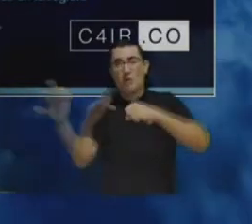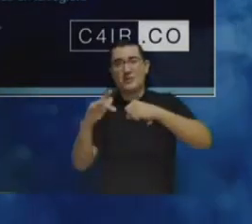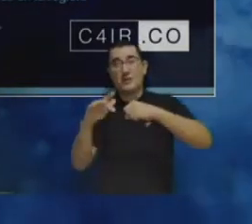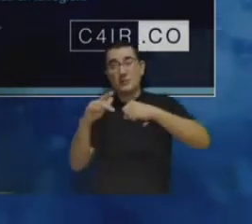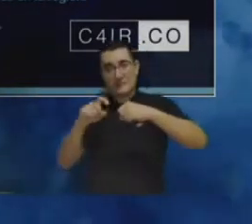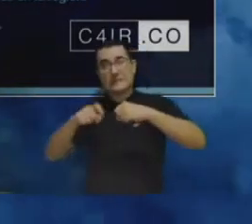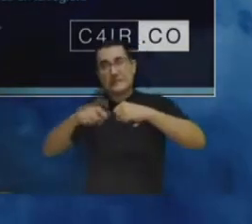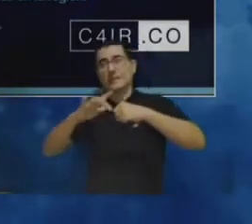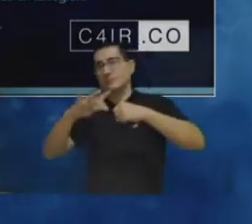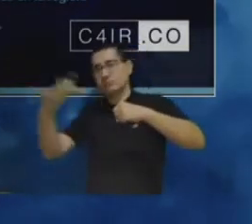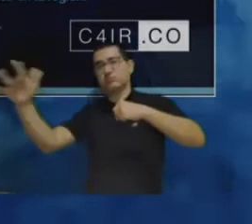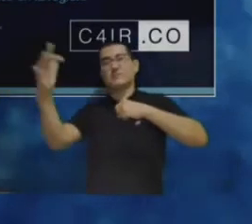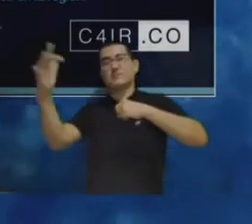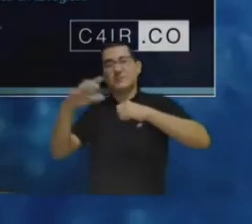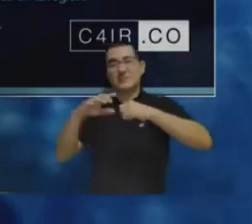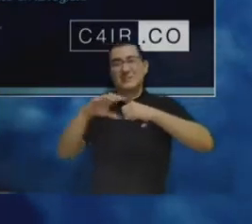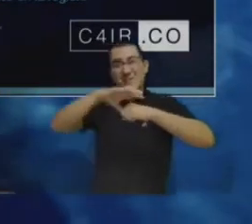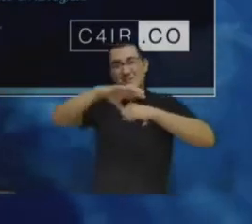estamos hablando